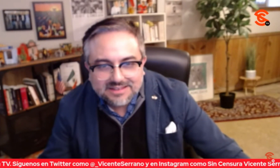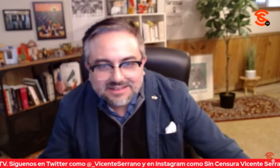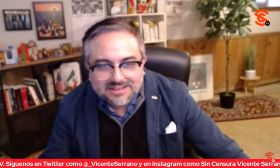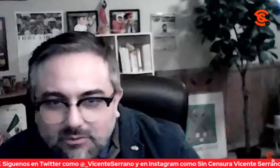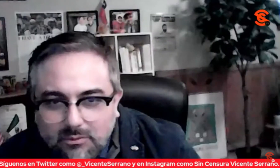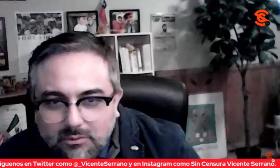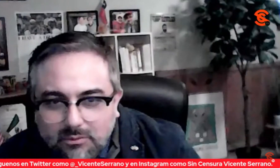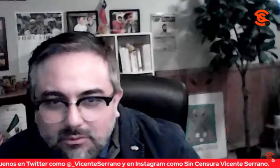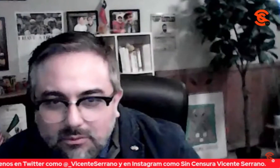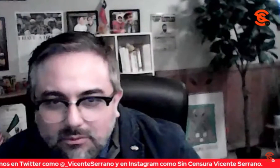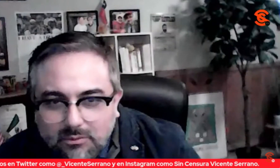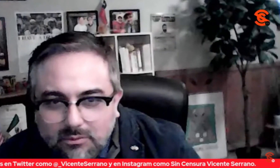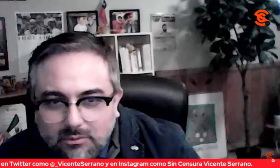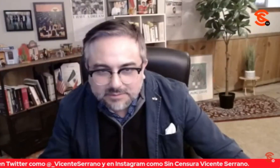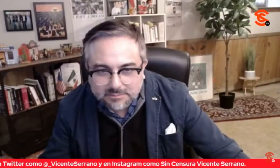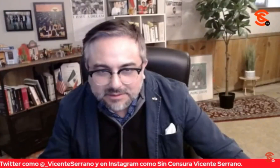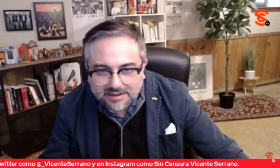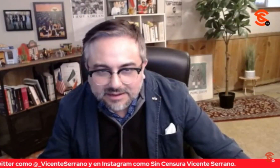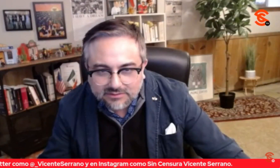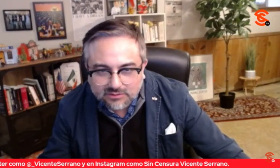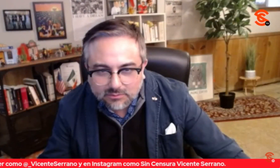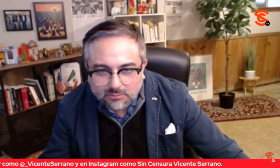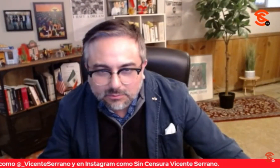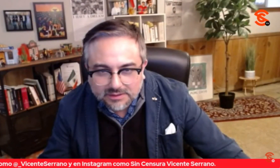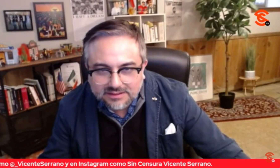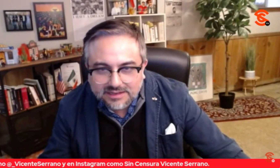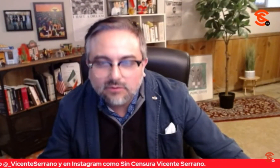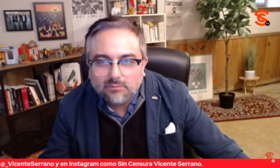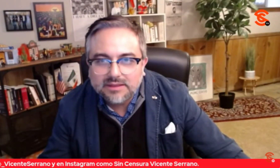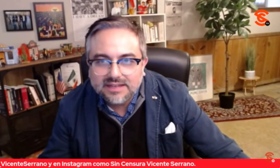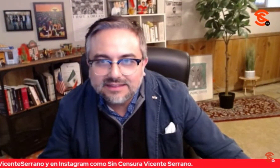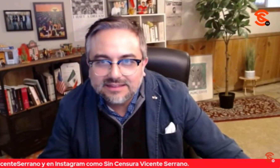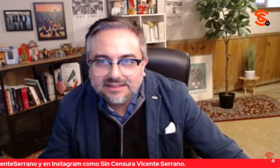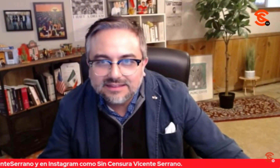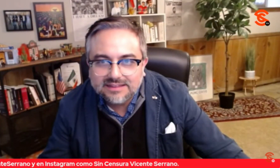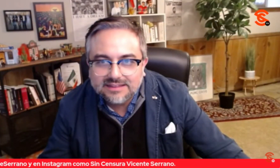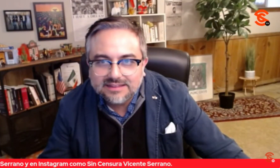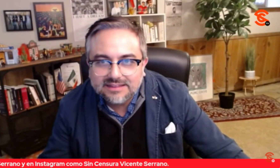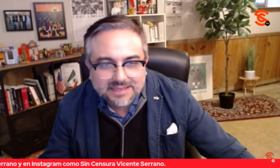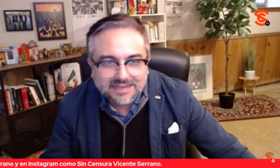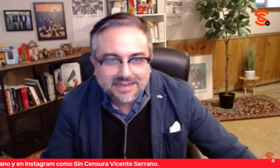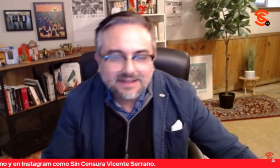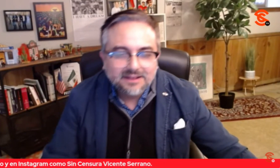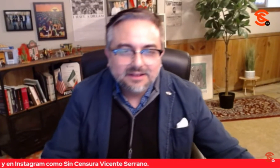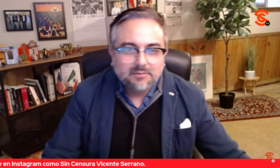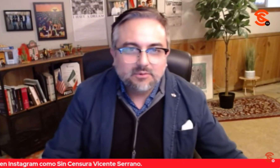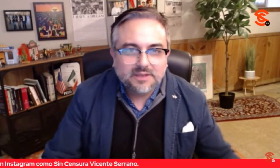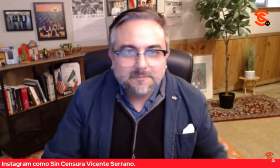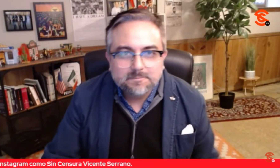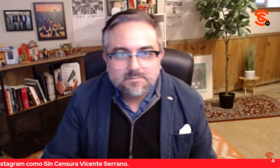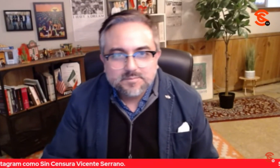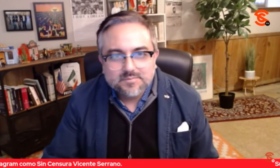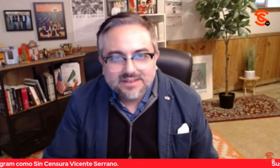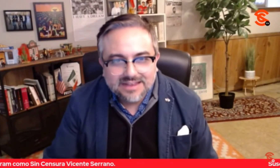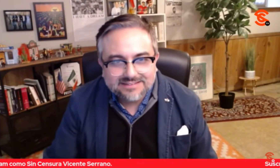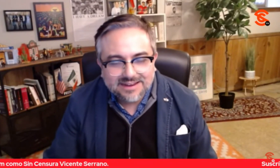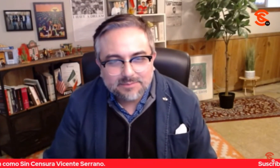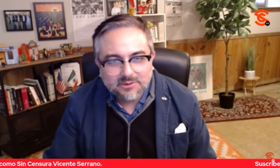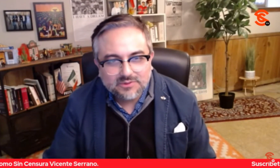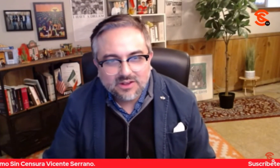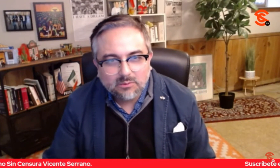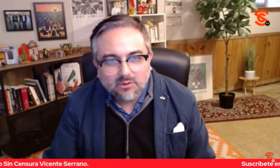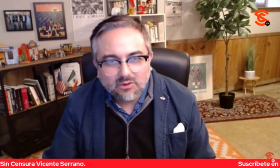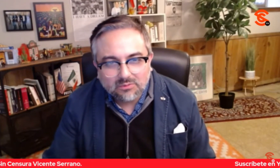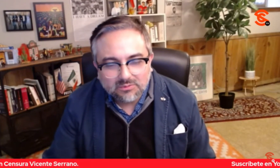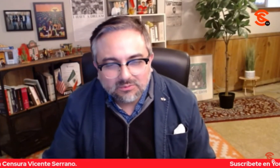siento como que hubo un poco de falta de preparación por parte de la compañera Tania Damián ahí en la mañanera, porque le hace